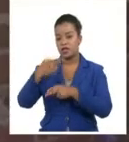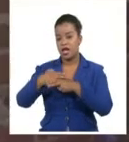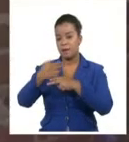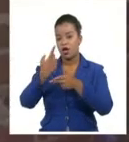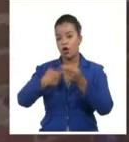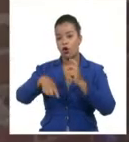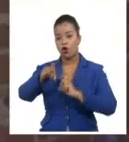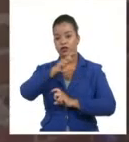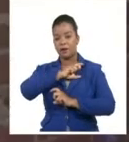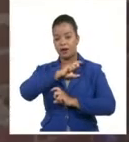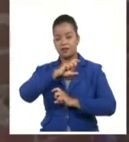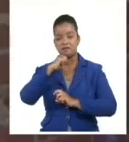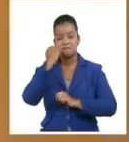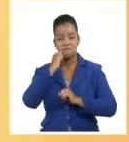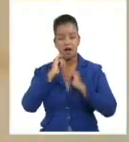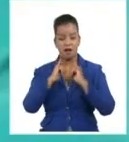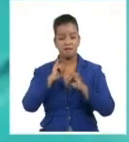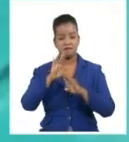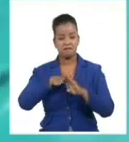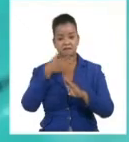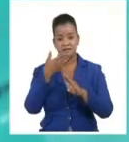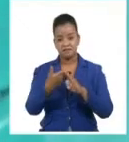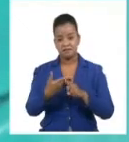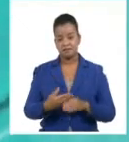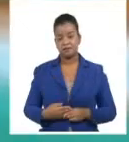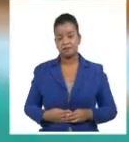Más detalles en próximas emisiones.